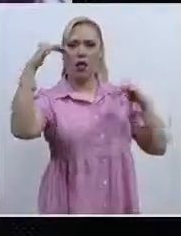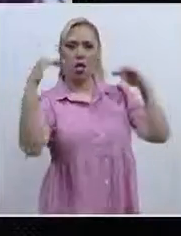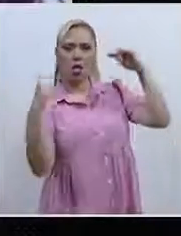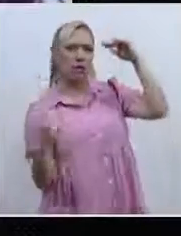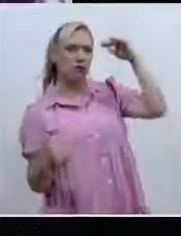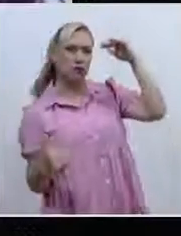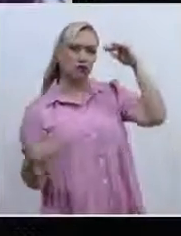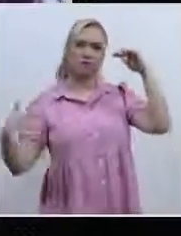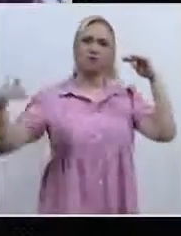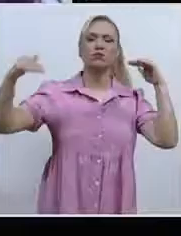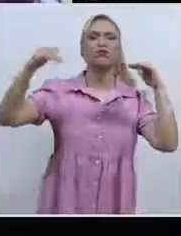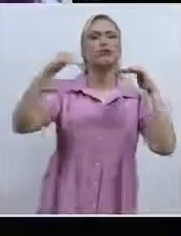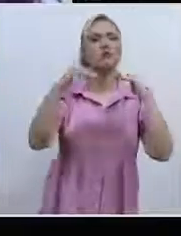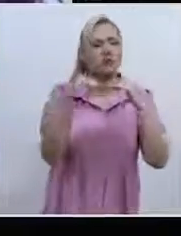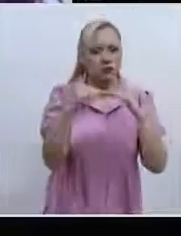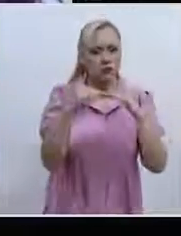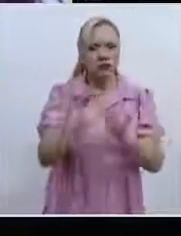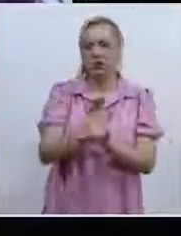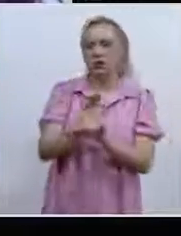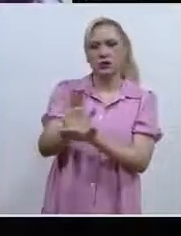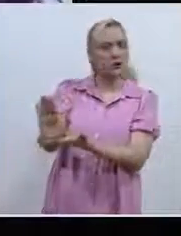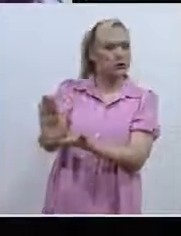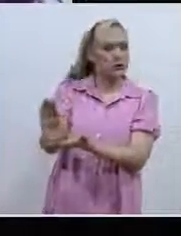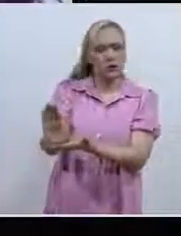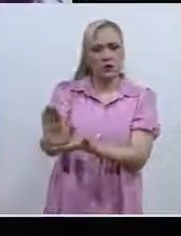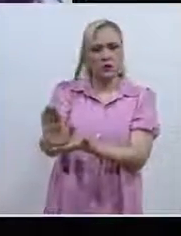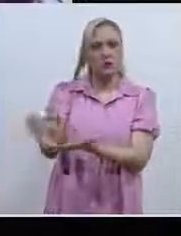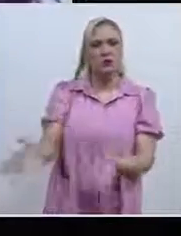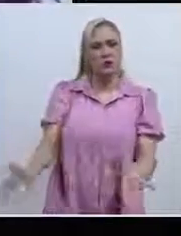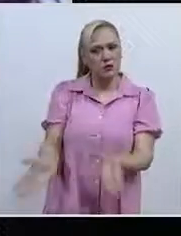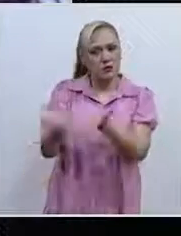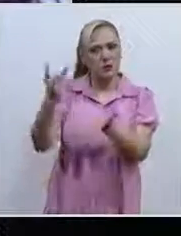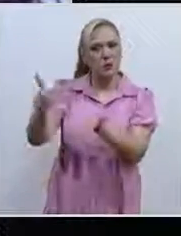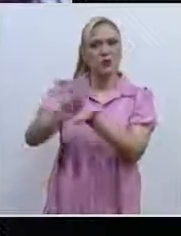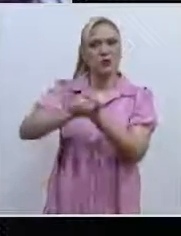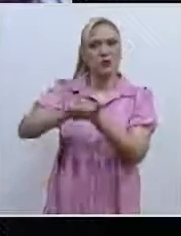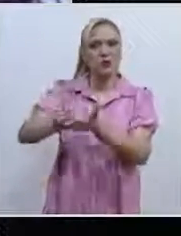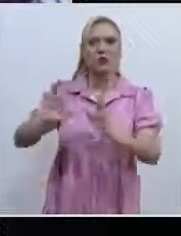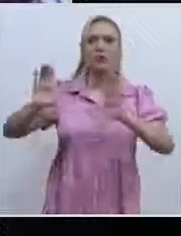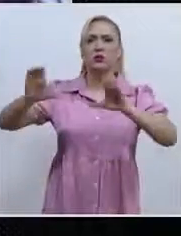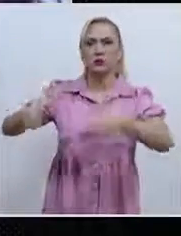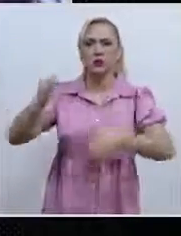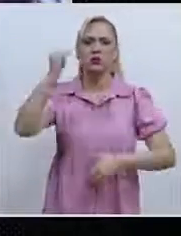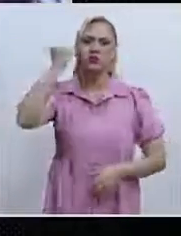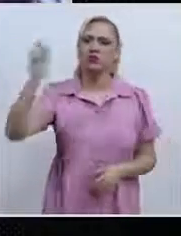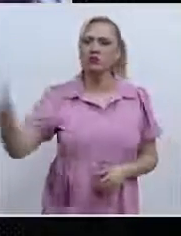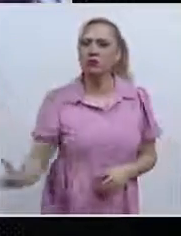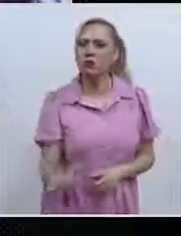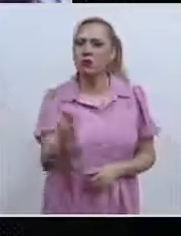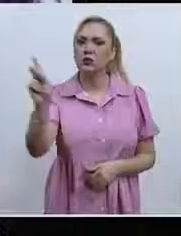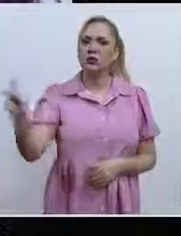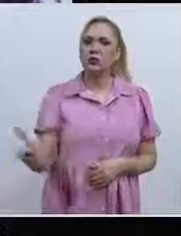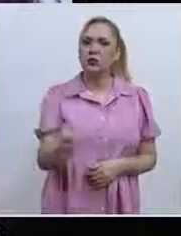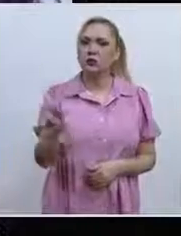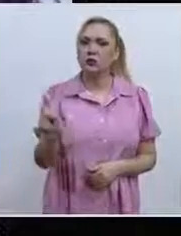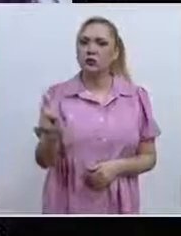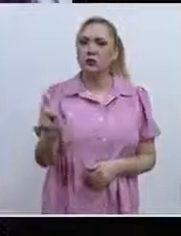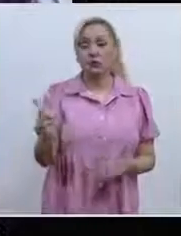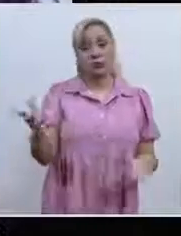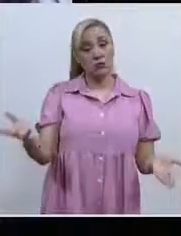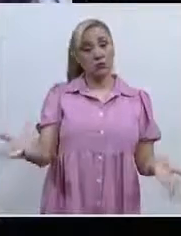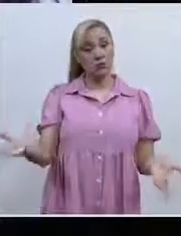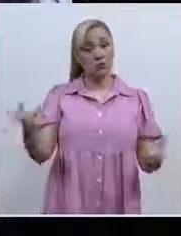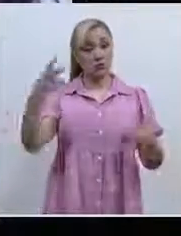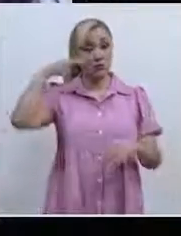social promover los derechos de las personas indígenas como los derechos colectivos de los pueblos indígenas desde una